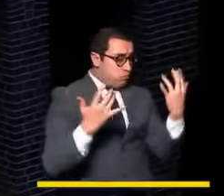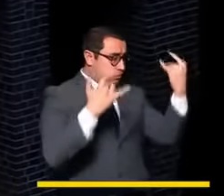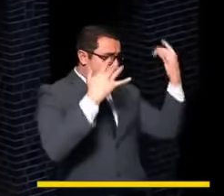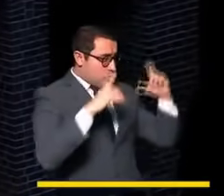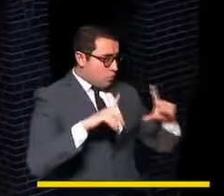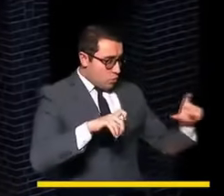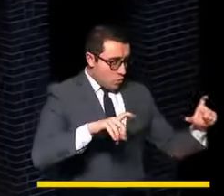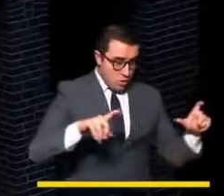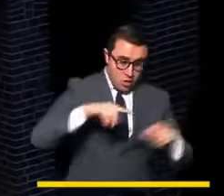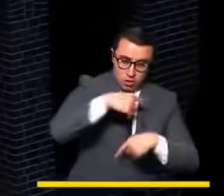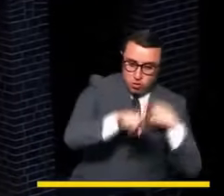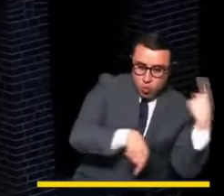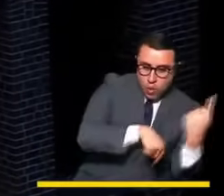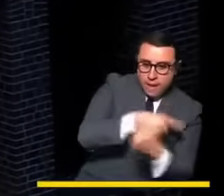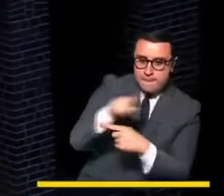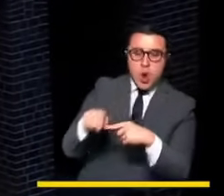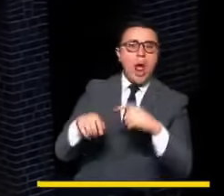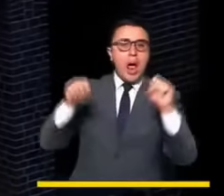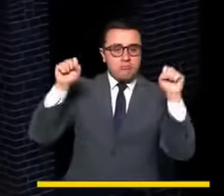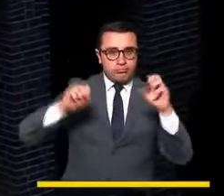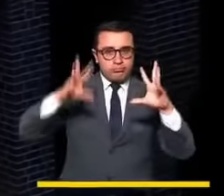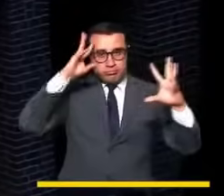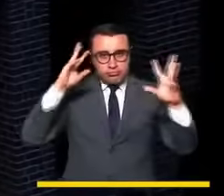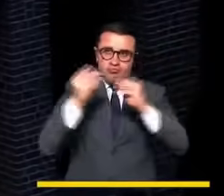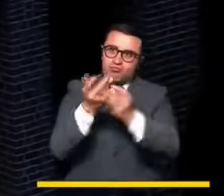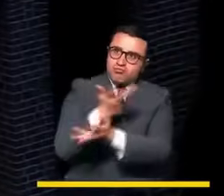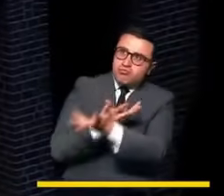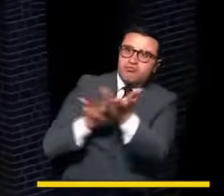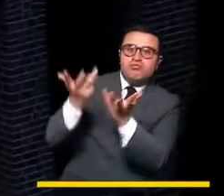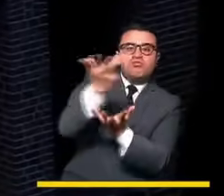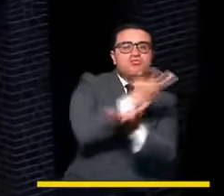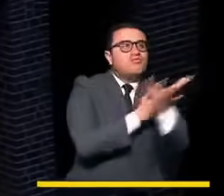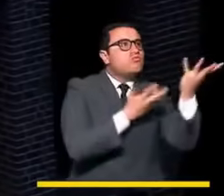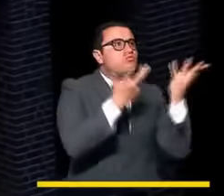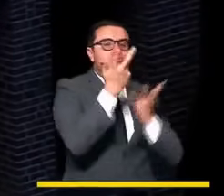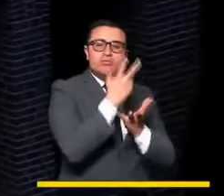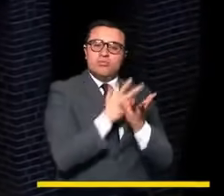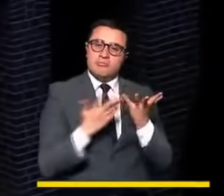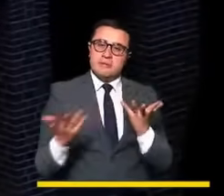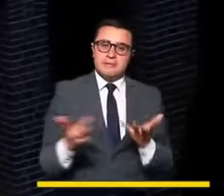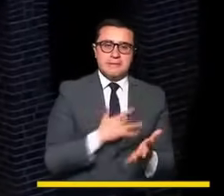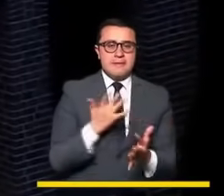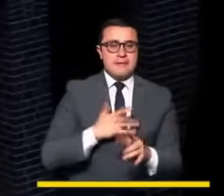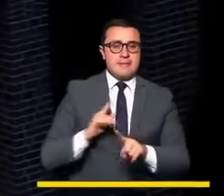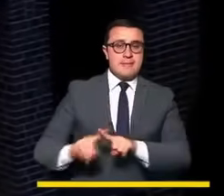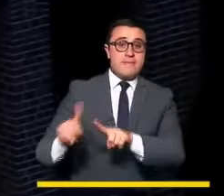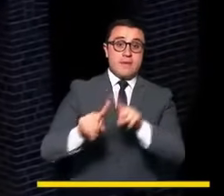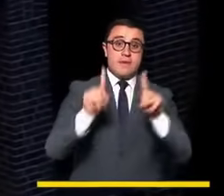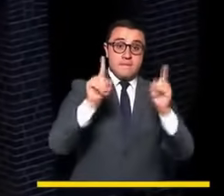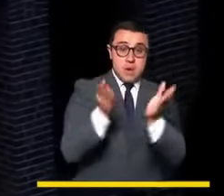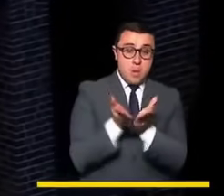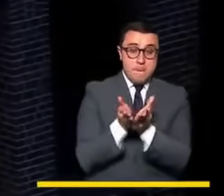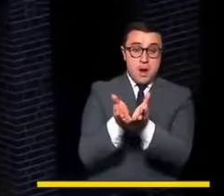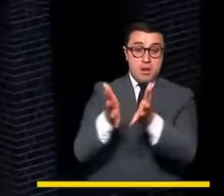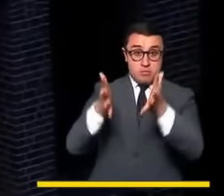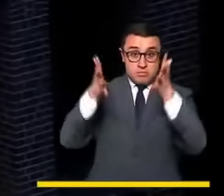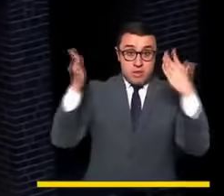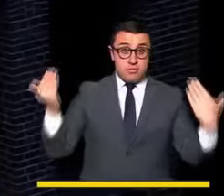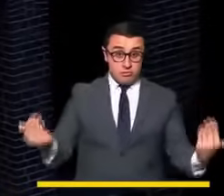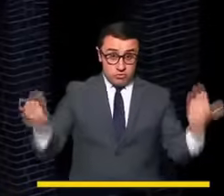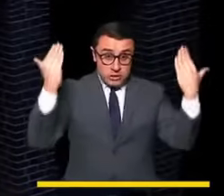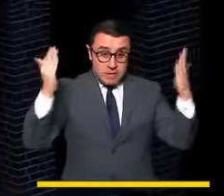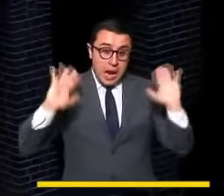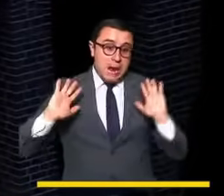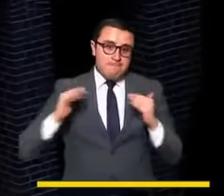podemos repartir a través de diversas sensaciones, pero parece ser que el crucero no es el mejor método. Discusión